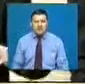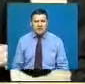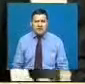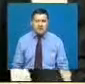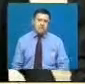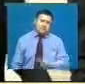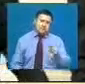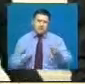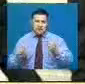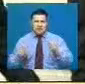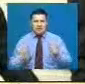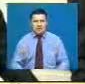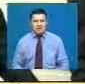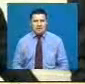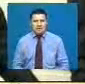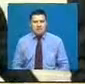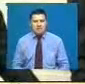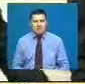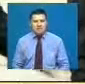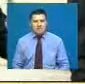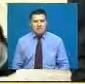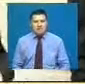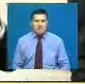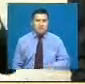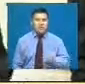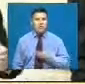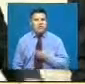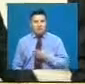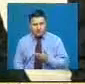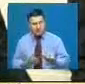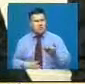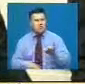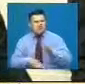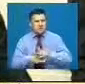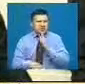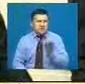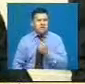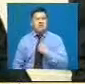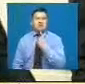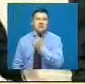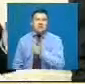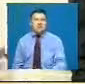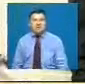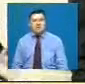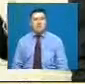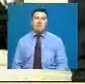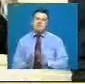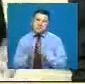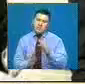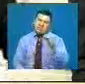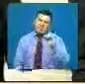En otro debate que tuvimos acá, tuvimos la oportunidad de hablar de eso. Y yo le dije en ese momento, senador